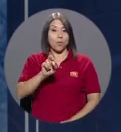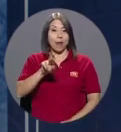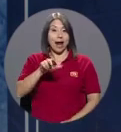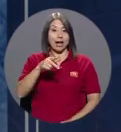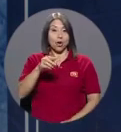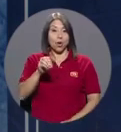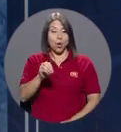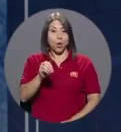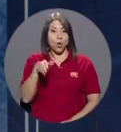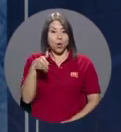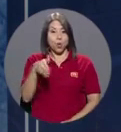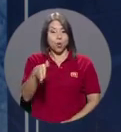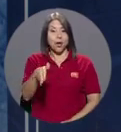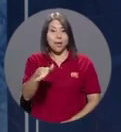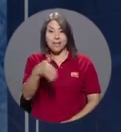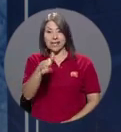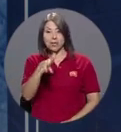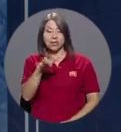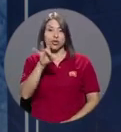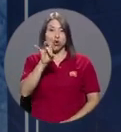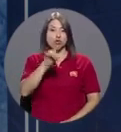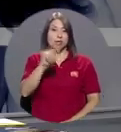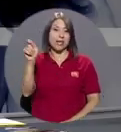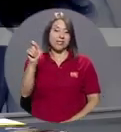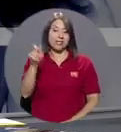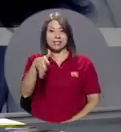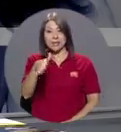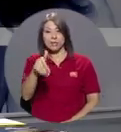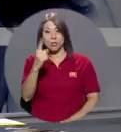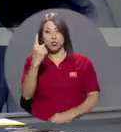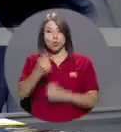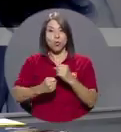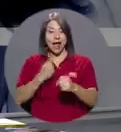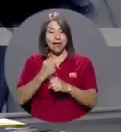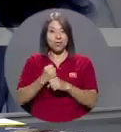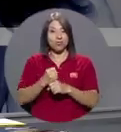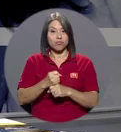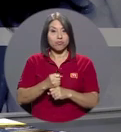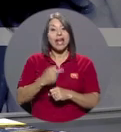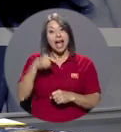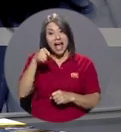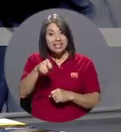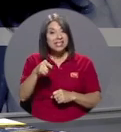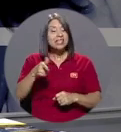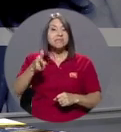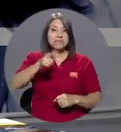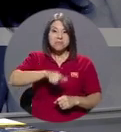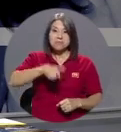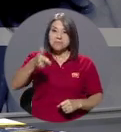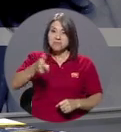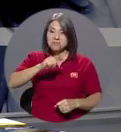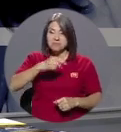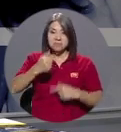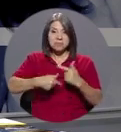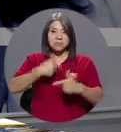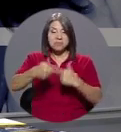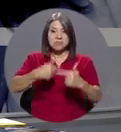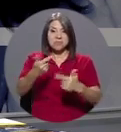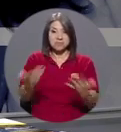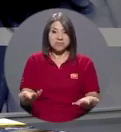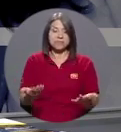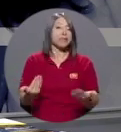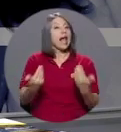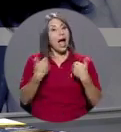hablando de 8 meses, alrededor de 8 meses a 1 año, y así conforme vamos cambiando cada una de las especies. Obviamente,